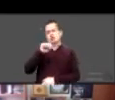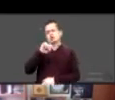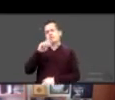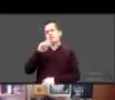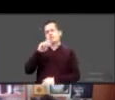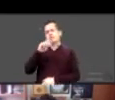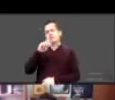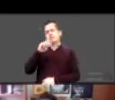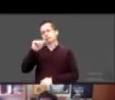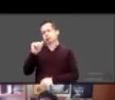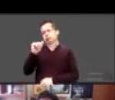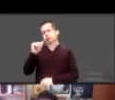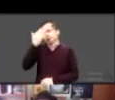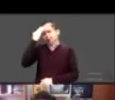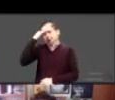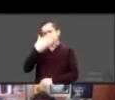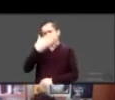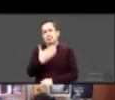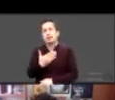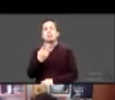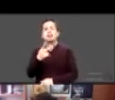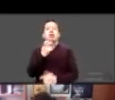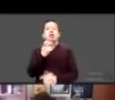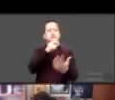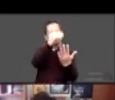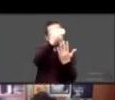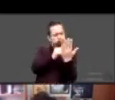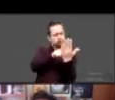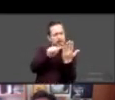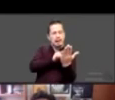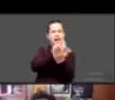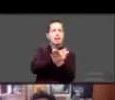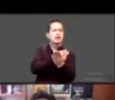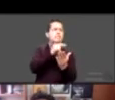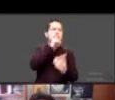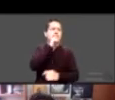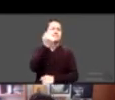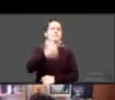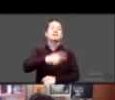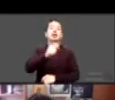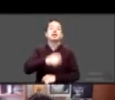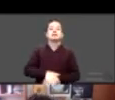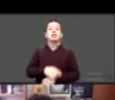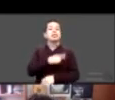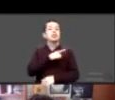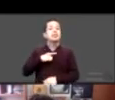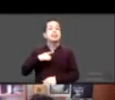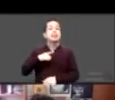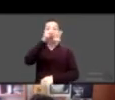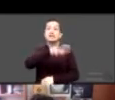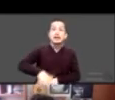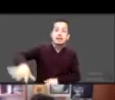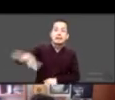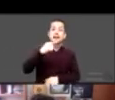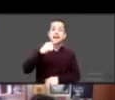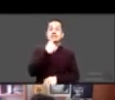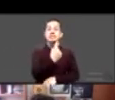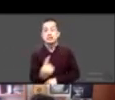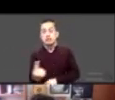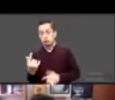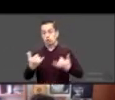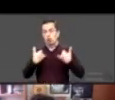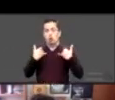la salud que tienen niños, niñas y adolescentes. Para el programa no es más que tenemos que garantizar el acceso a